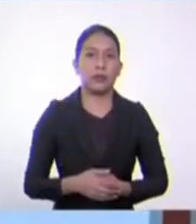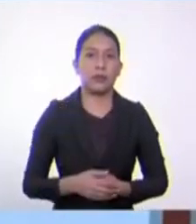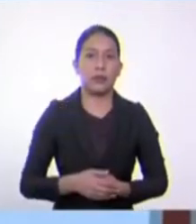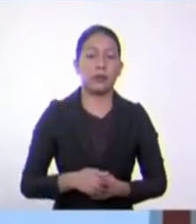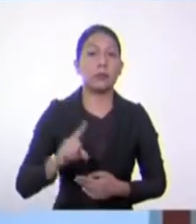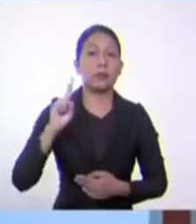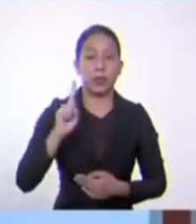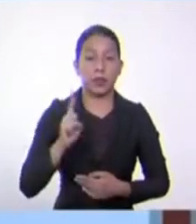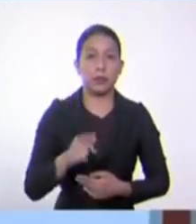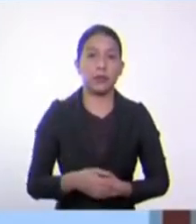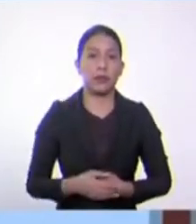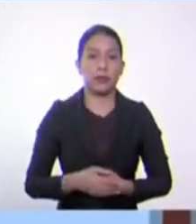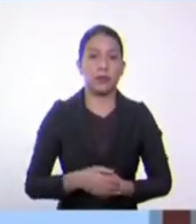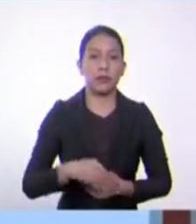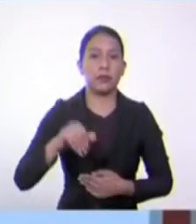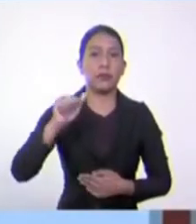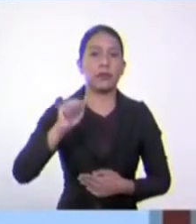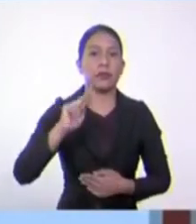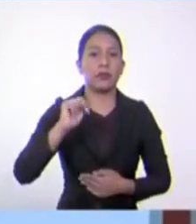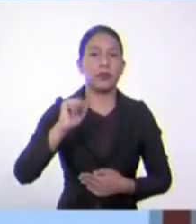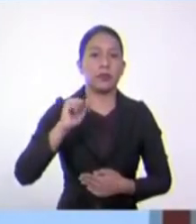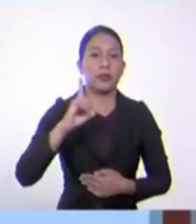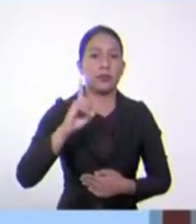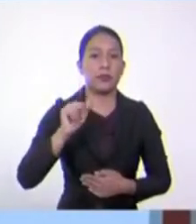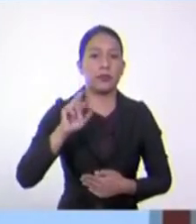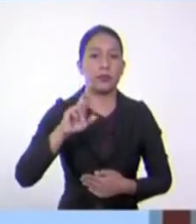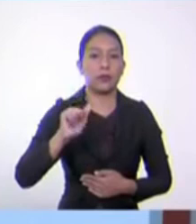Primero, Anadara grandis.